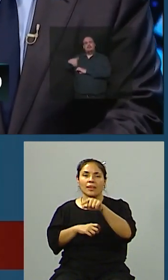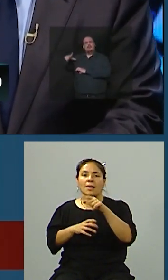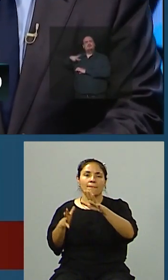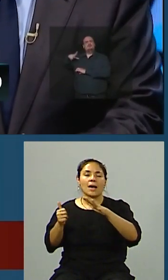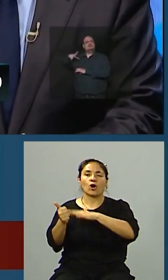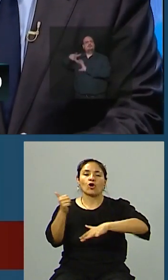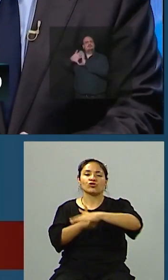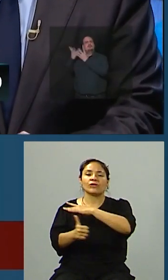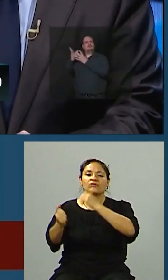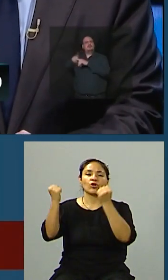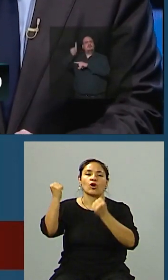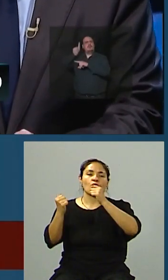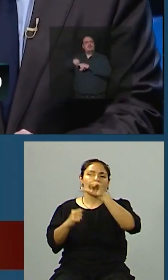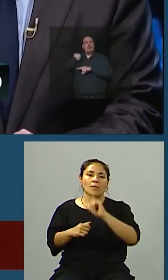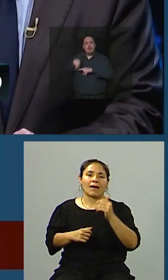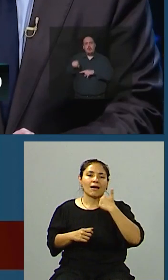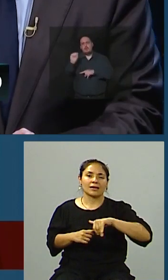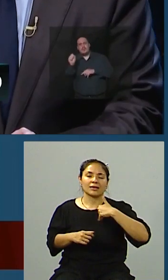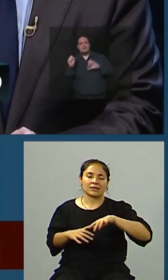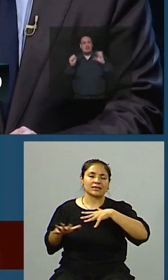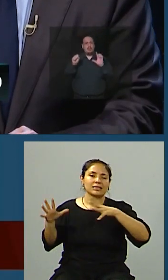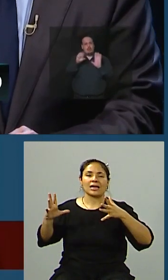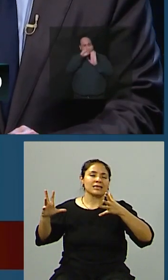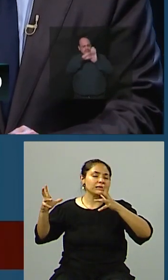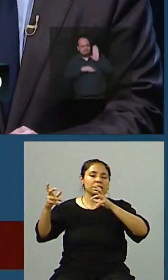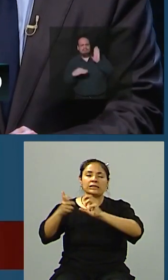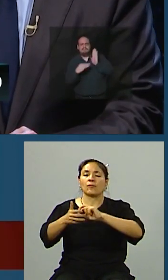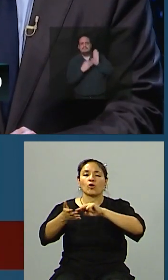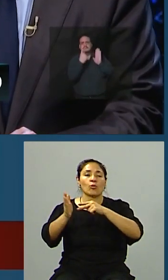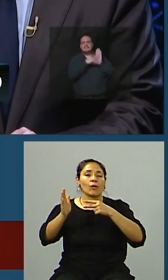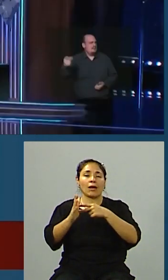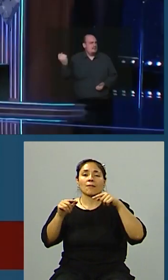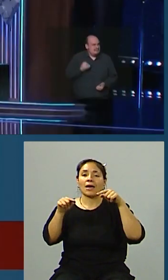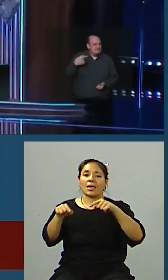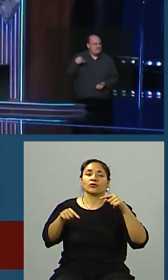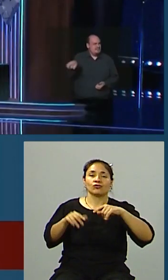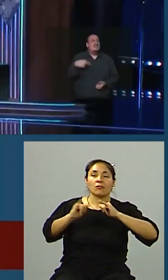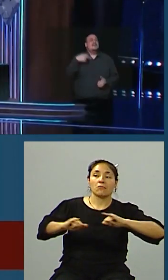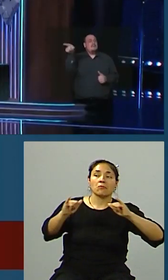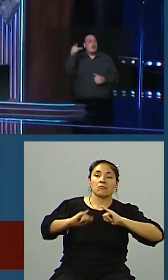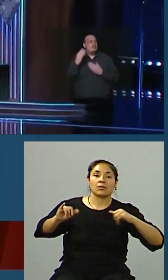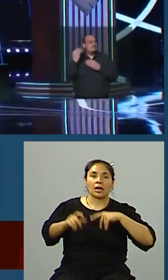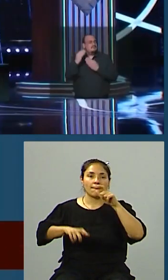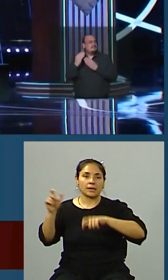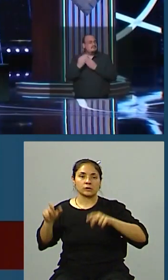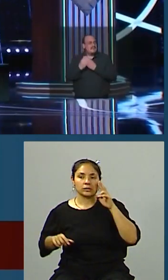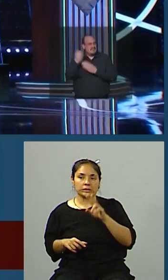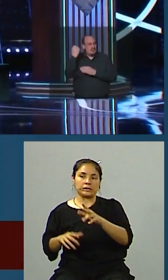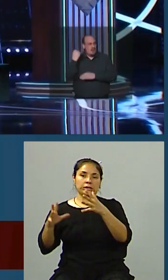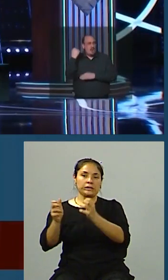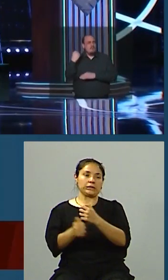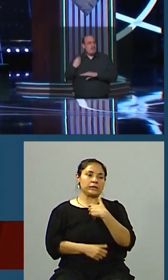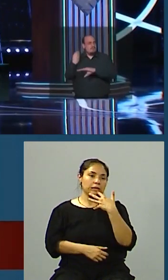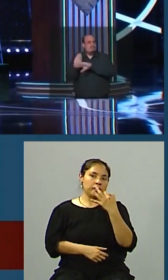ese sentimiento de rechazo en esos votantes bajo disputa a la idea de darle o de favorecer la continuidad de este